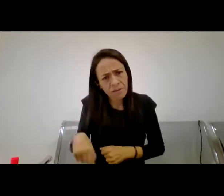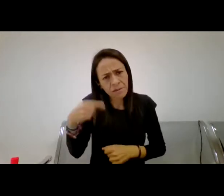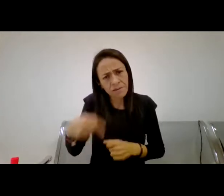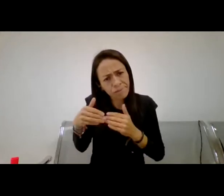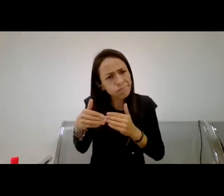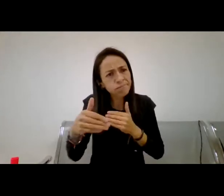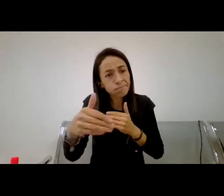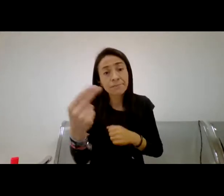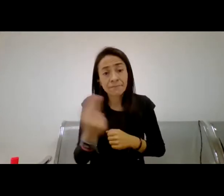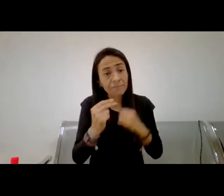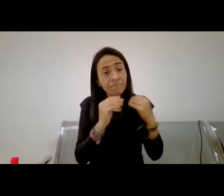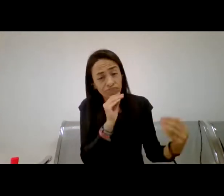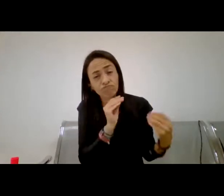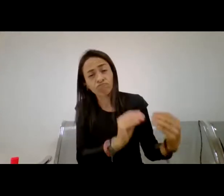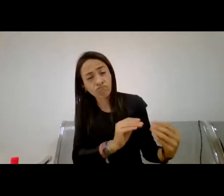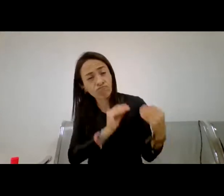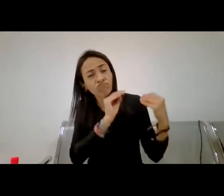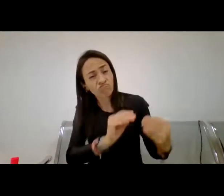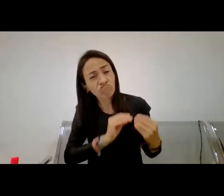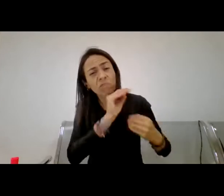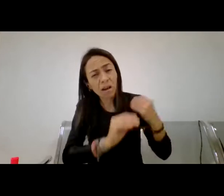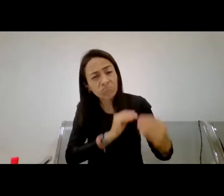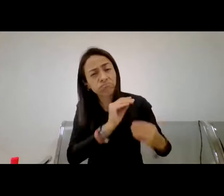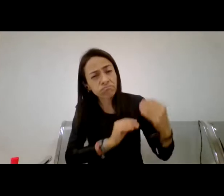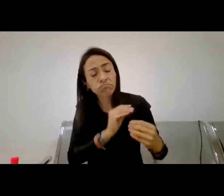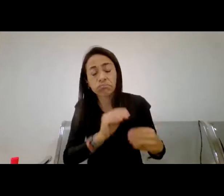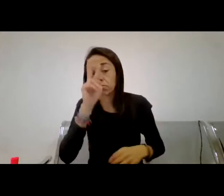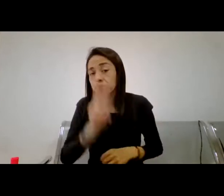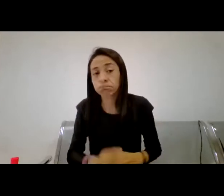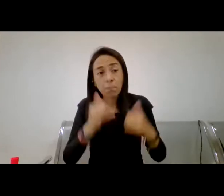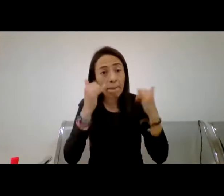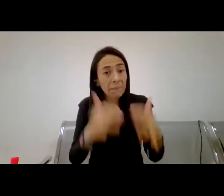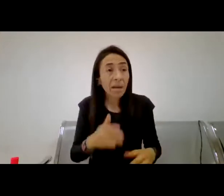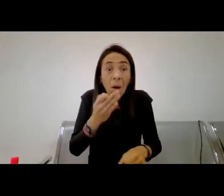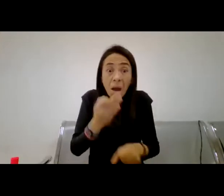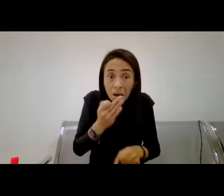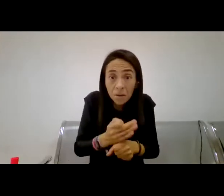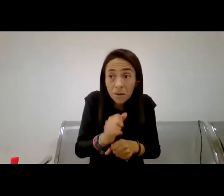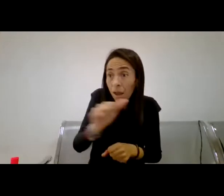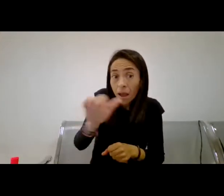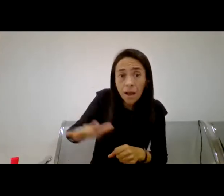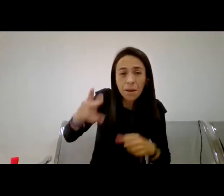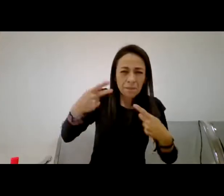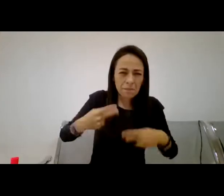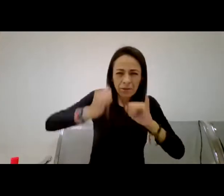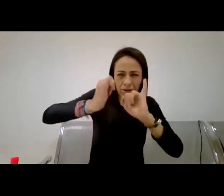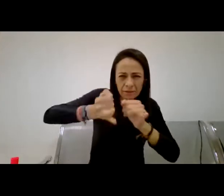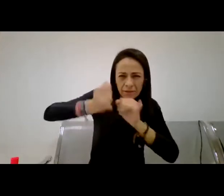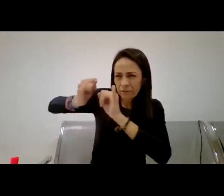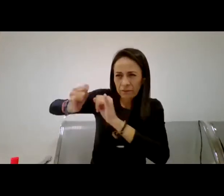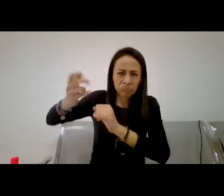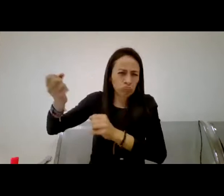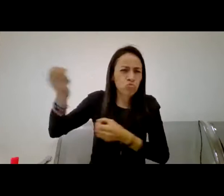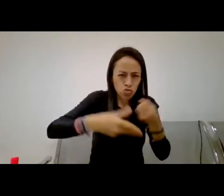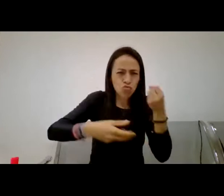estratégico muy grande y por lo pronto ni las personas físicas que vamos a ver reducido nuestro límite de